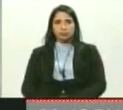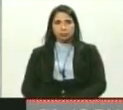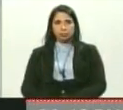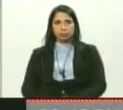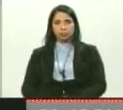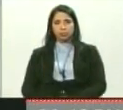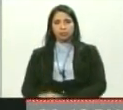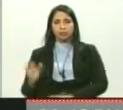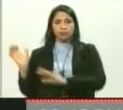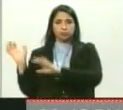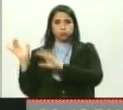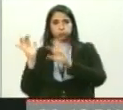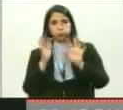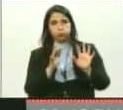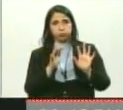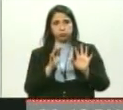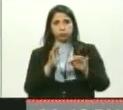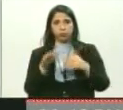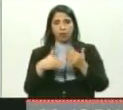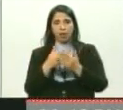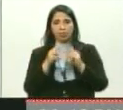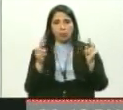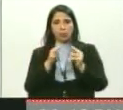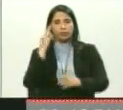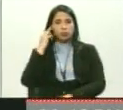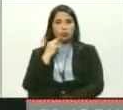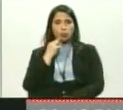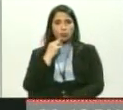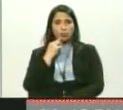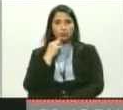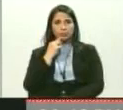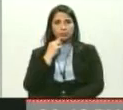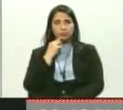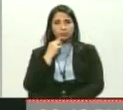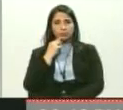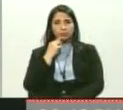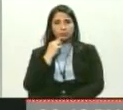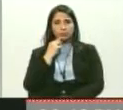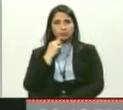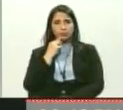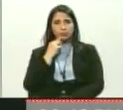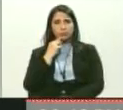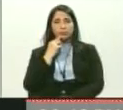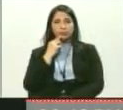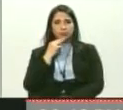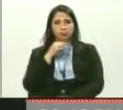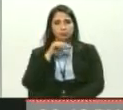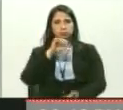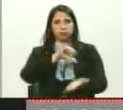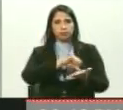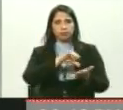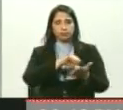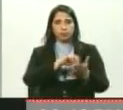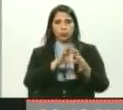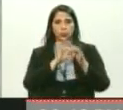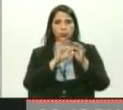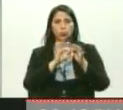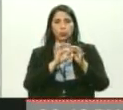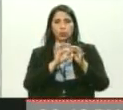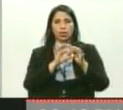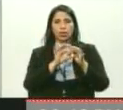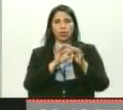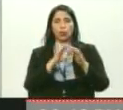directo al puente Simón Bolívar, que une a Cúcuta con San Antonio del